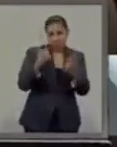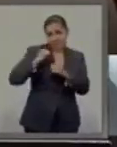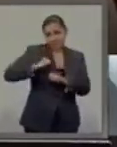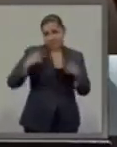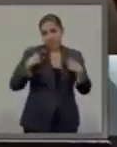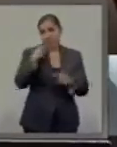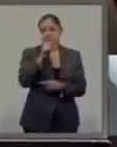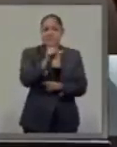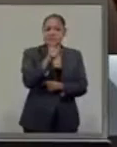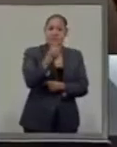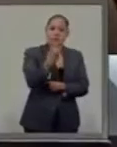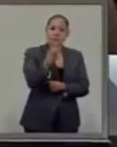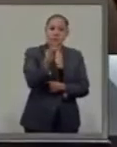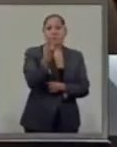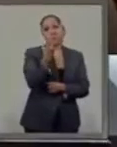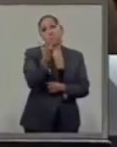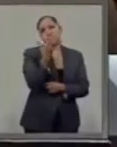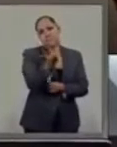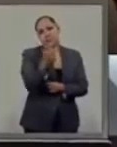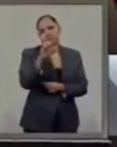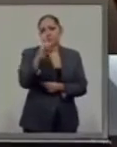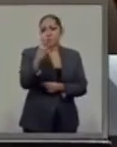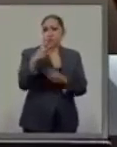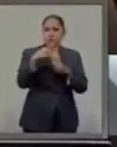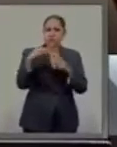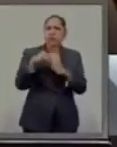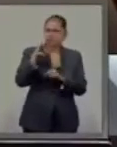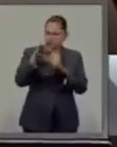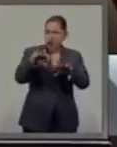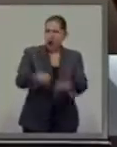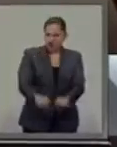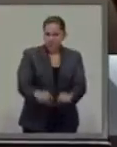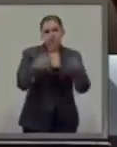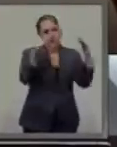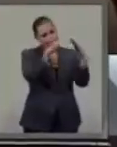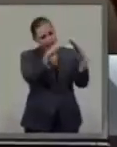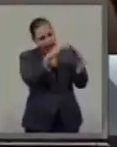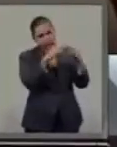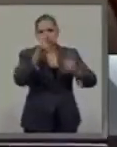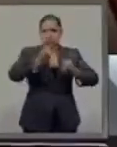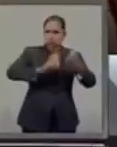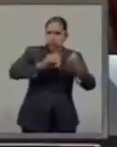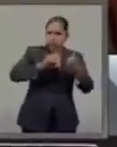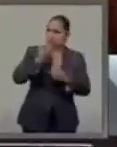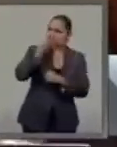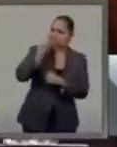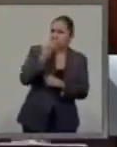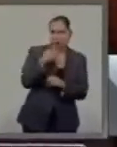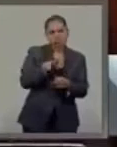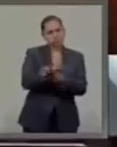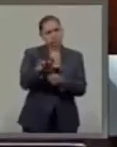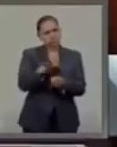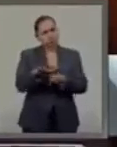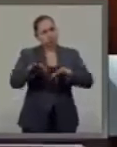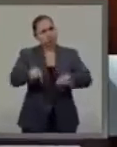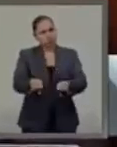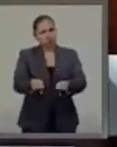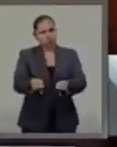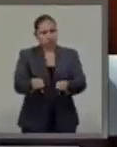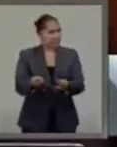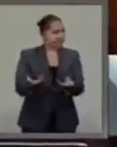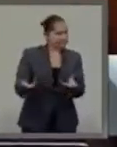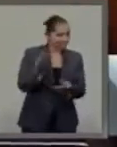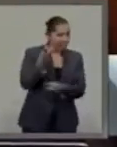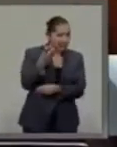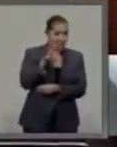73.04 pesos diarios alcanza para casa, coche y escuela, esto no es verdad.